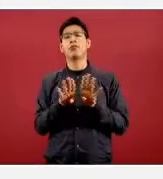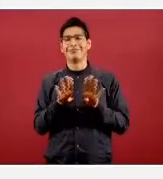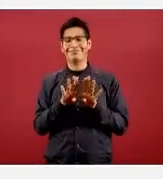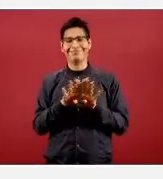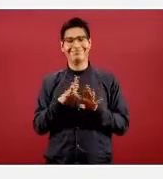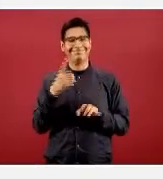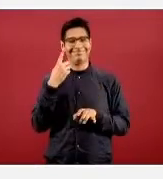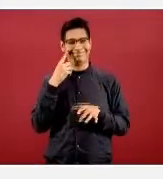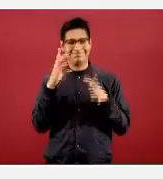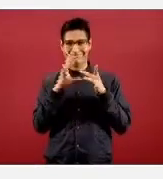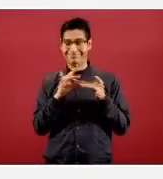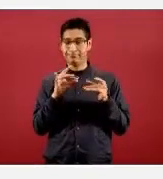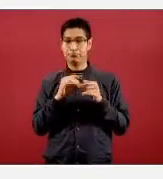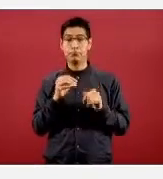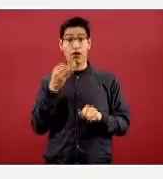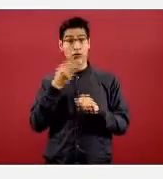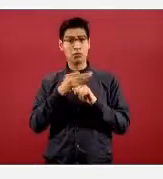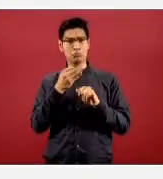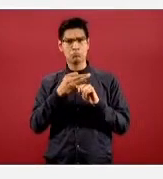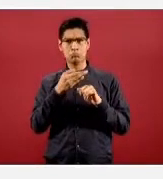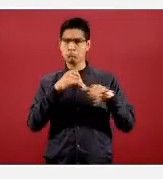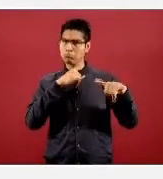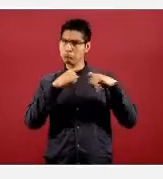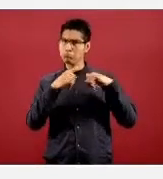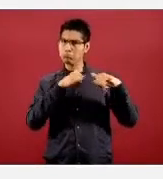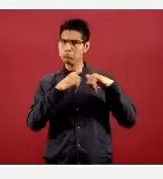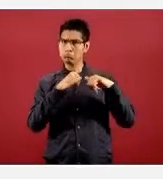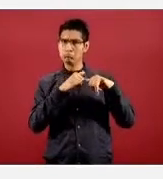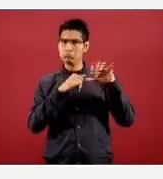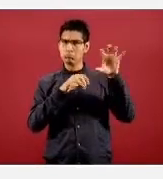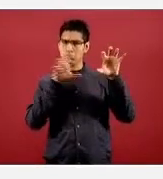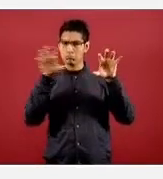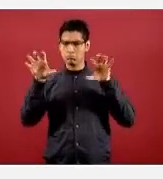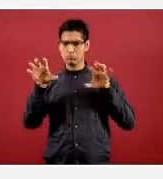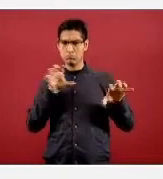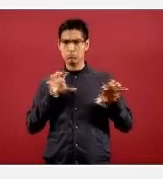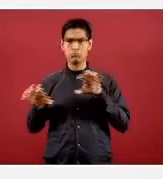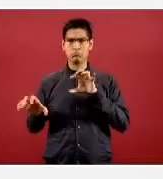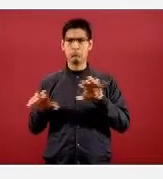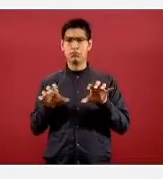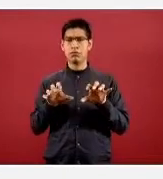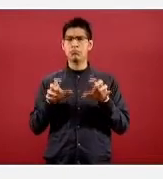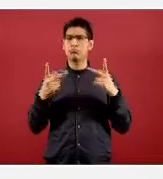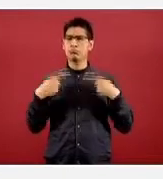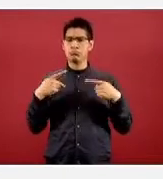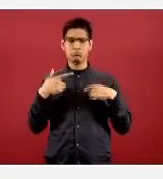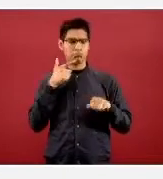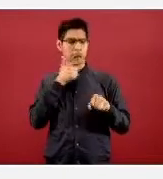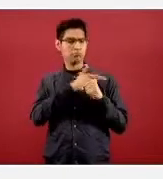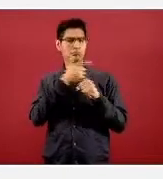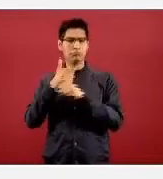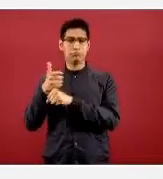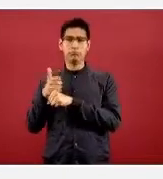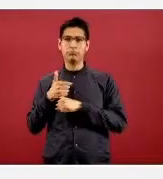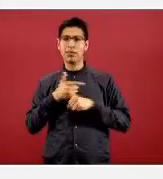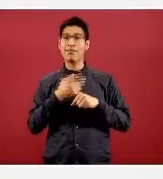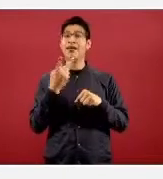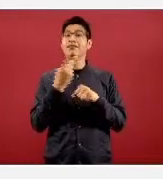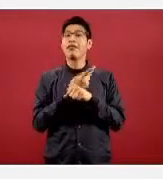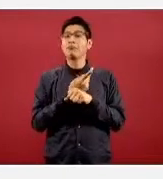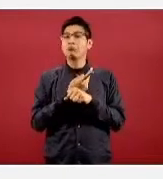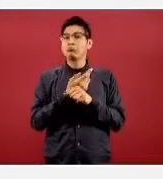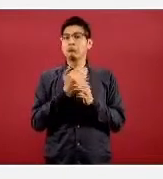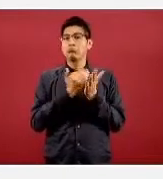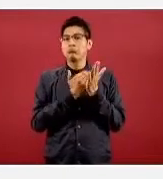ver, la proporción de casos que se han confirmado en los últimos 14 días se incrementó un punto